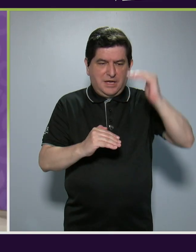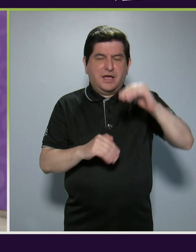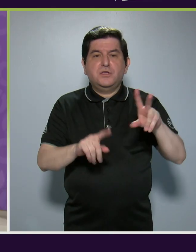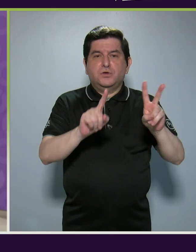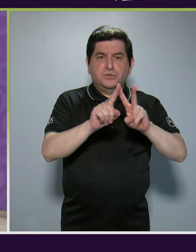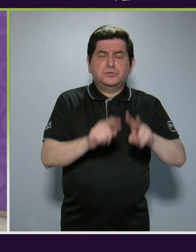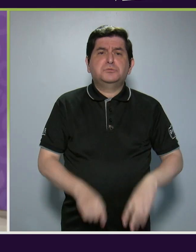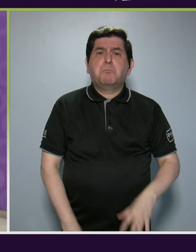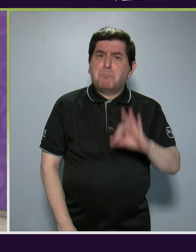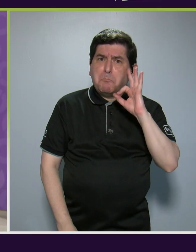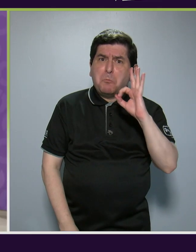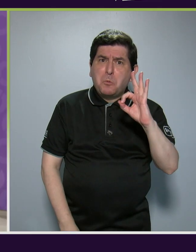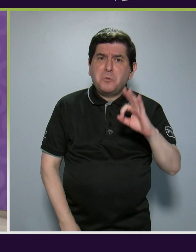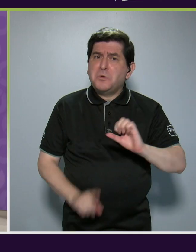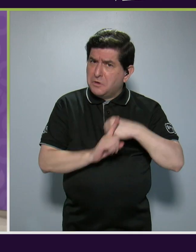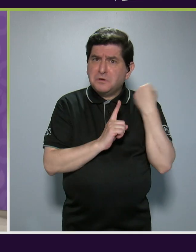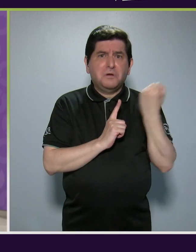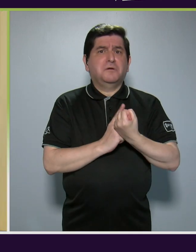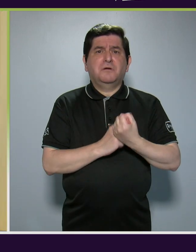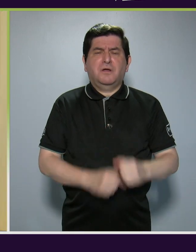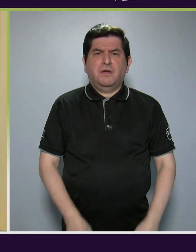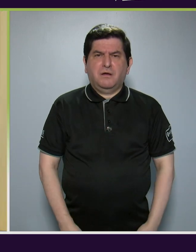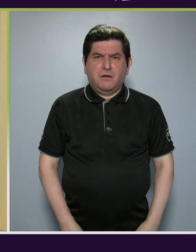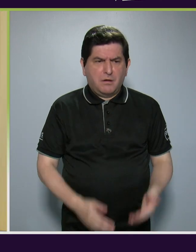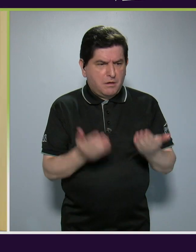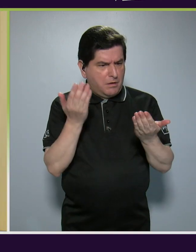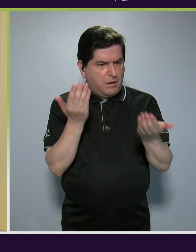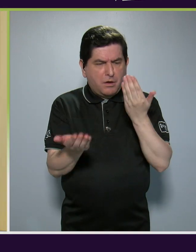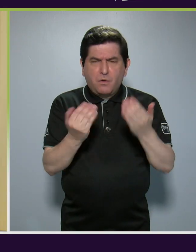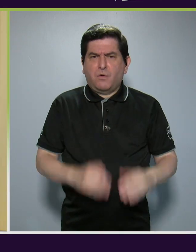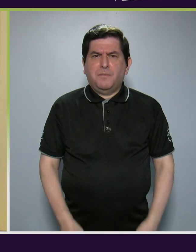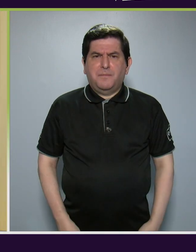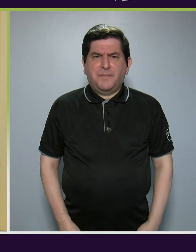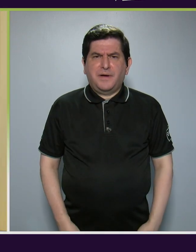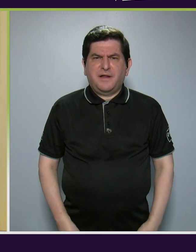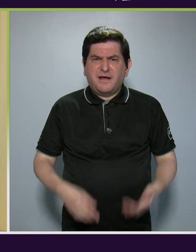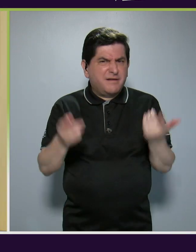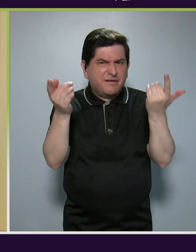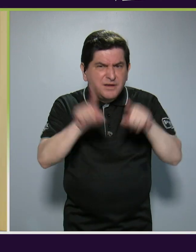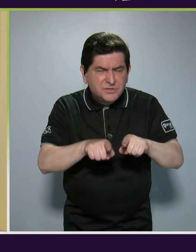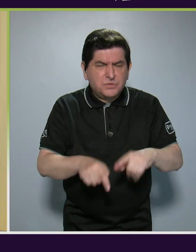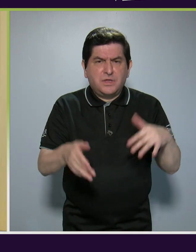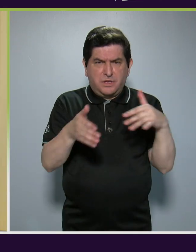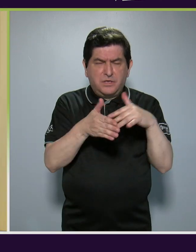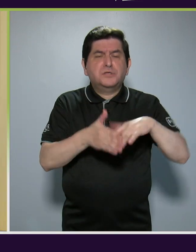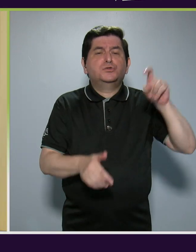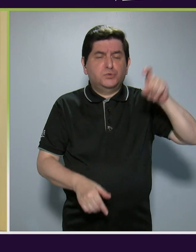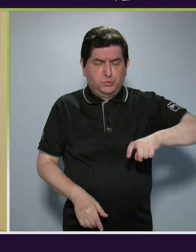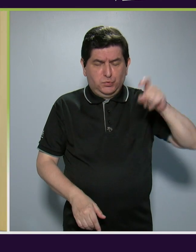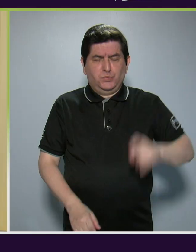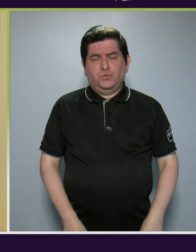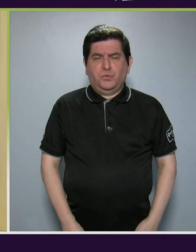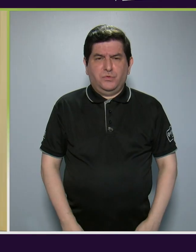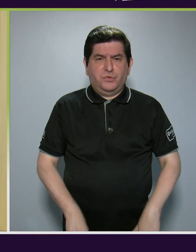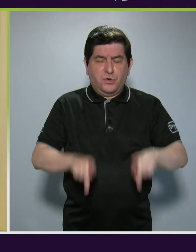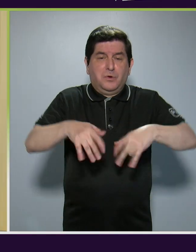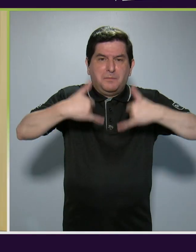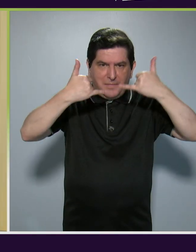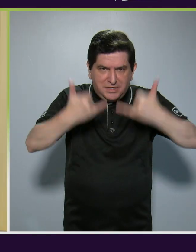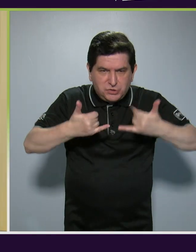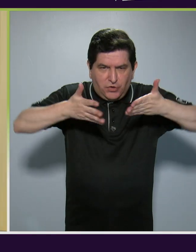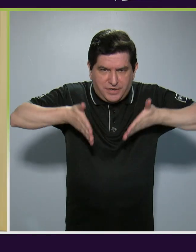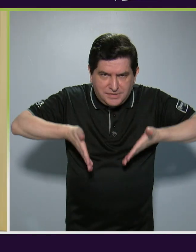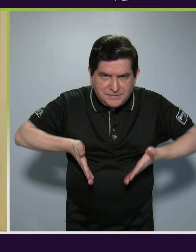muy favorables en esas situaciones. Si nosotros comparamos por corte qué va a pasar con eso, y eso es un estudio que se ocupa hacer de los que están ahorita